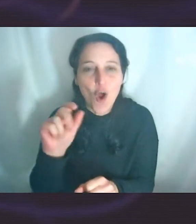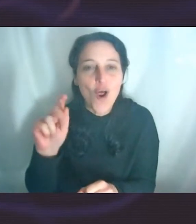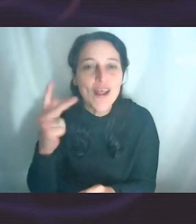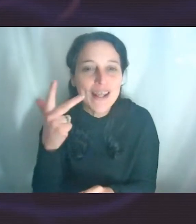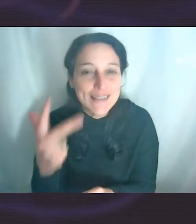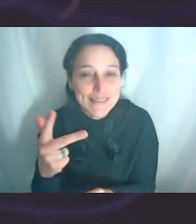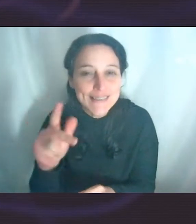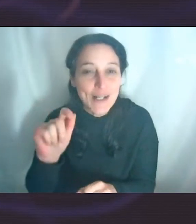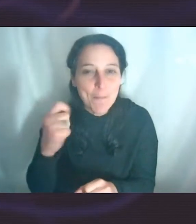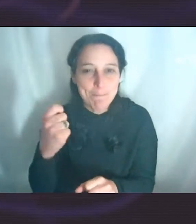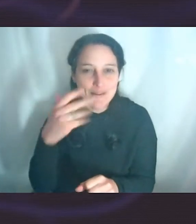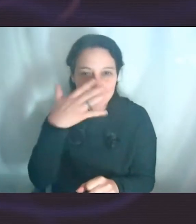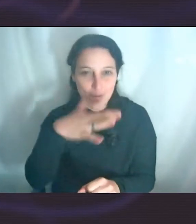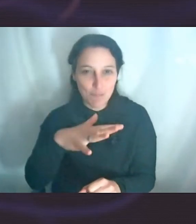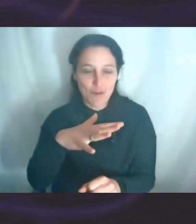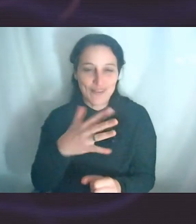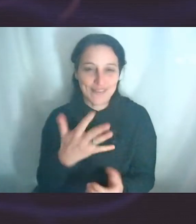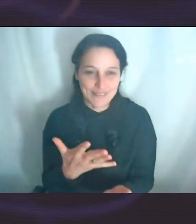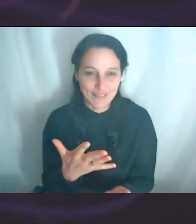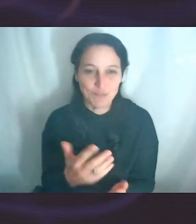egresado.